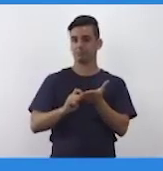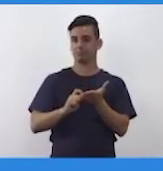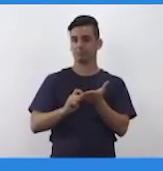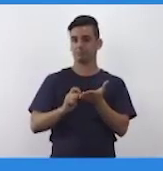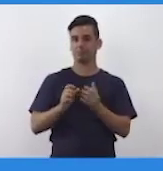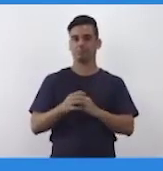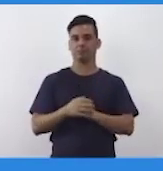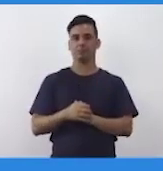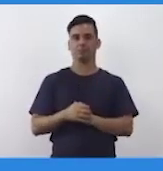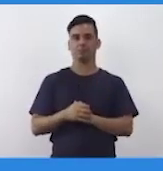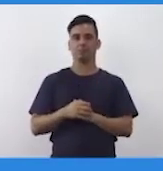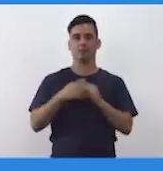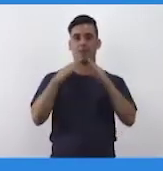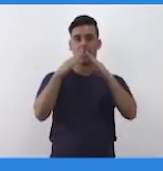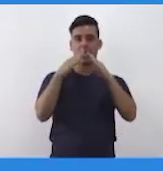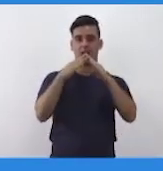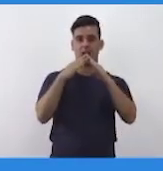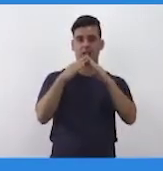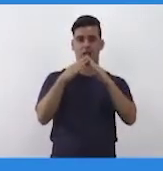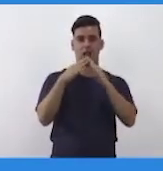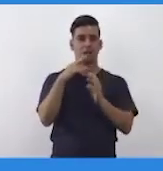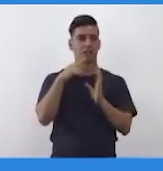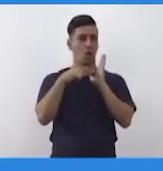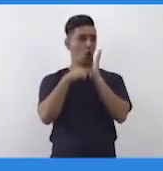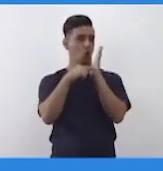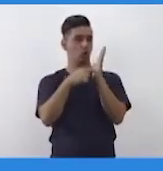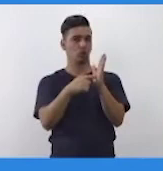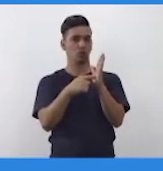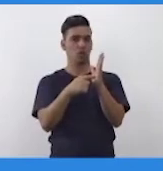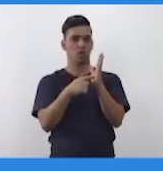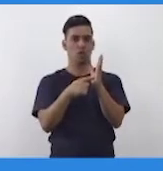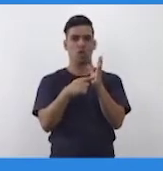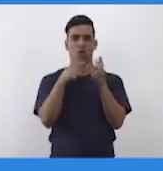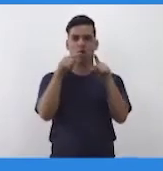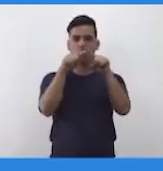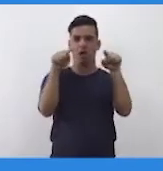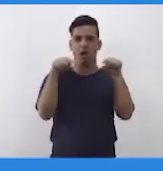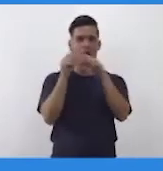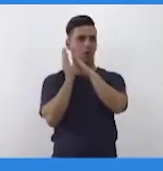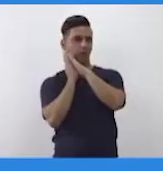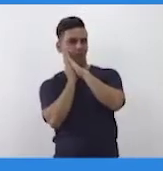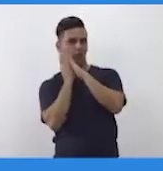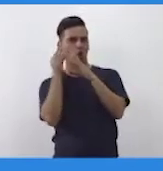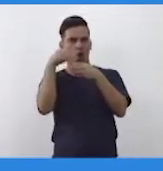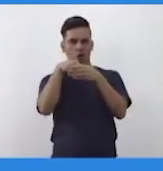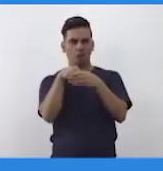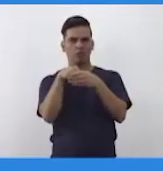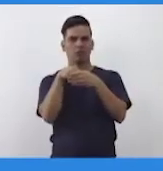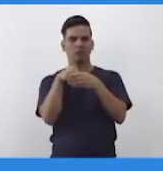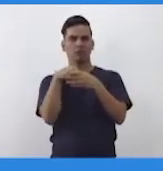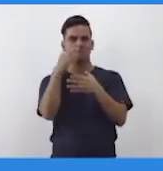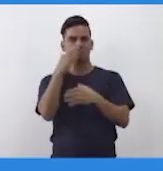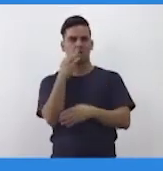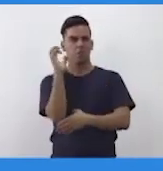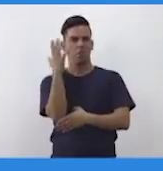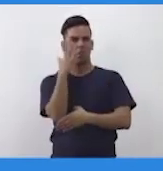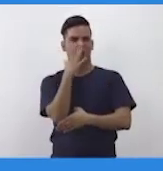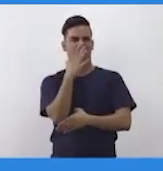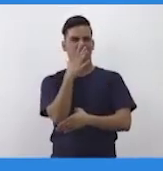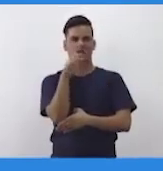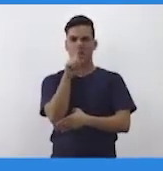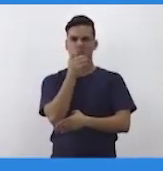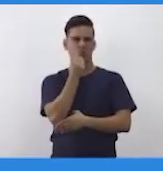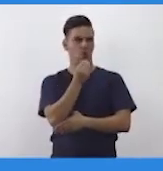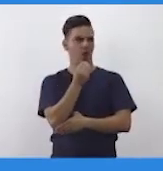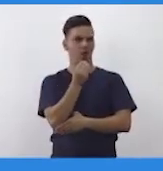en habitaciones donde estén las plantas. ¿Por qué? Por lo que ustedes están observando en pantalla.